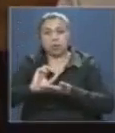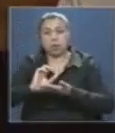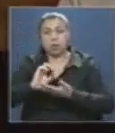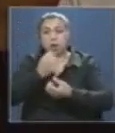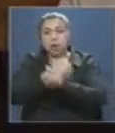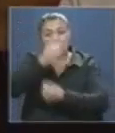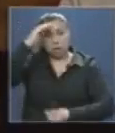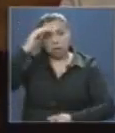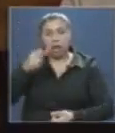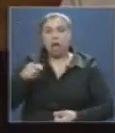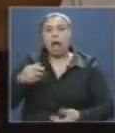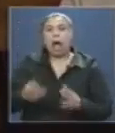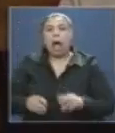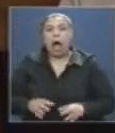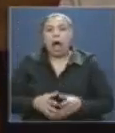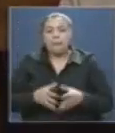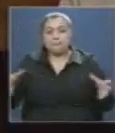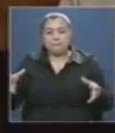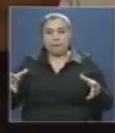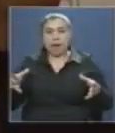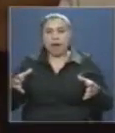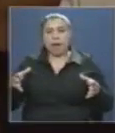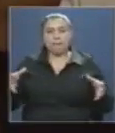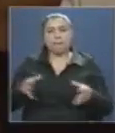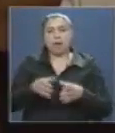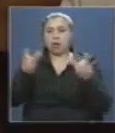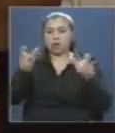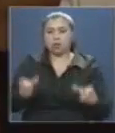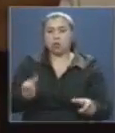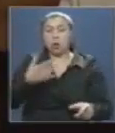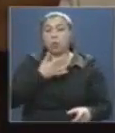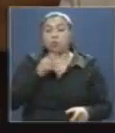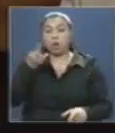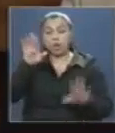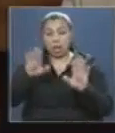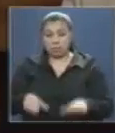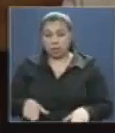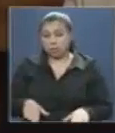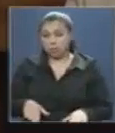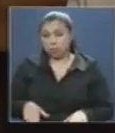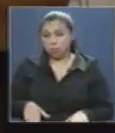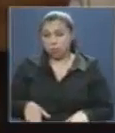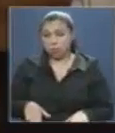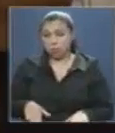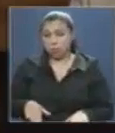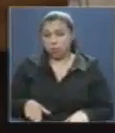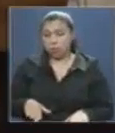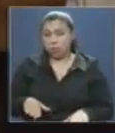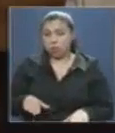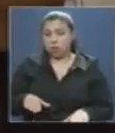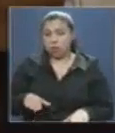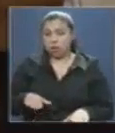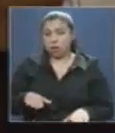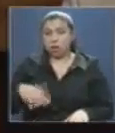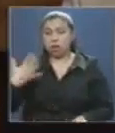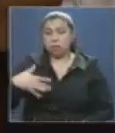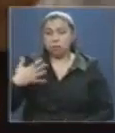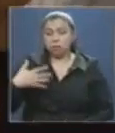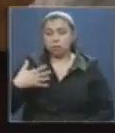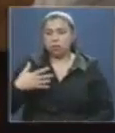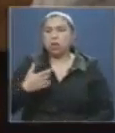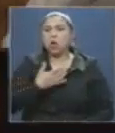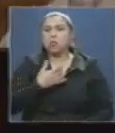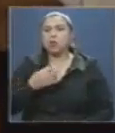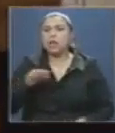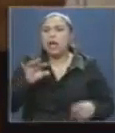policial pretender aumentar esos límites del Estado policial, porque es los mismos principios que están en juego, que son los